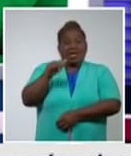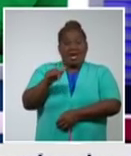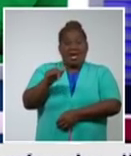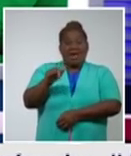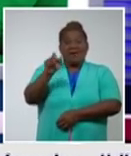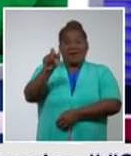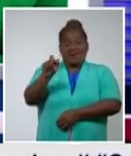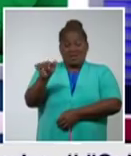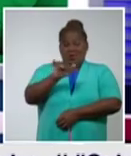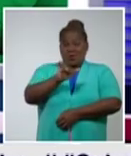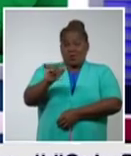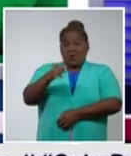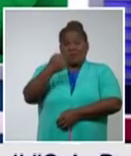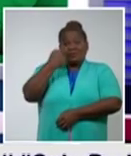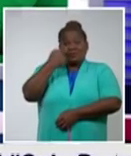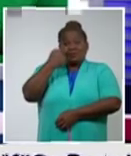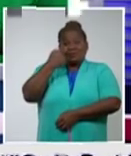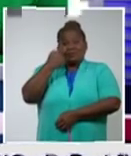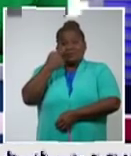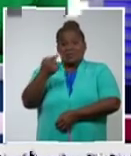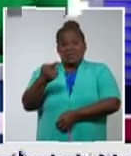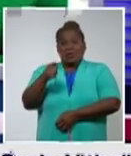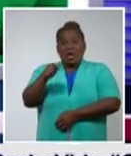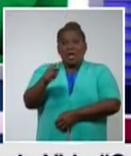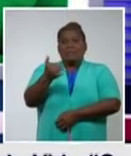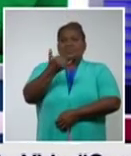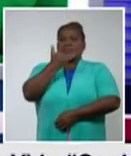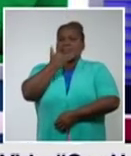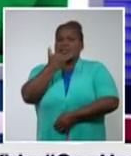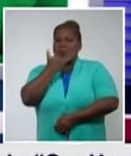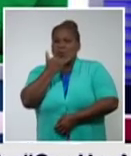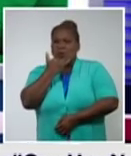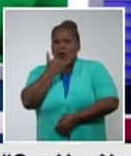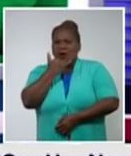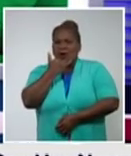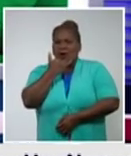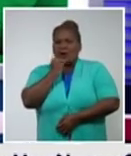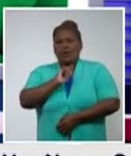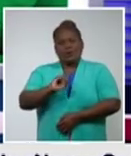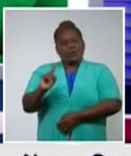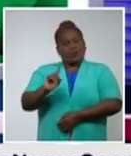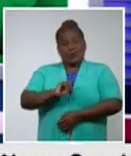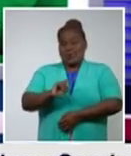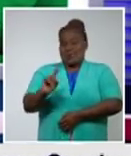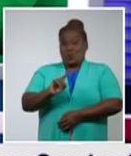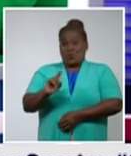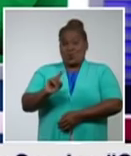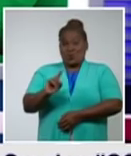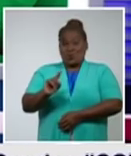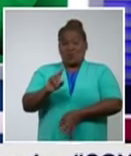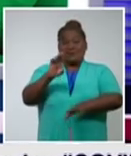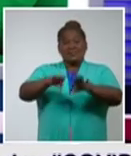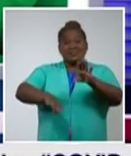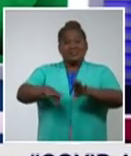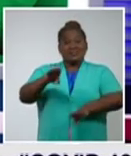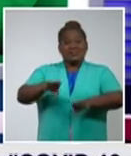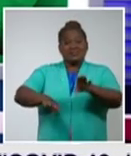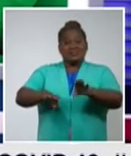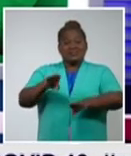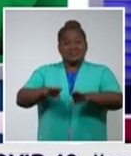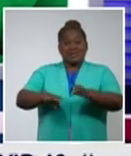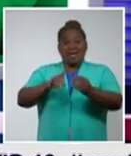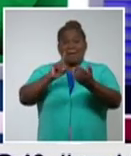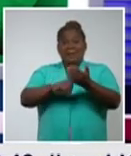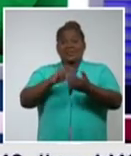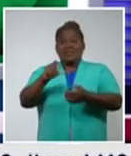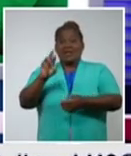visto, y la población te pregunta, no es que se equivocaron en el diagnóstico, no, es que hay ocasiones en que el PCR te